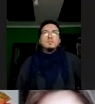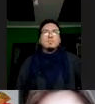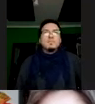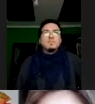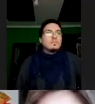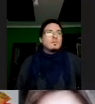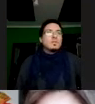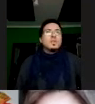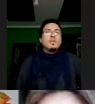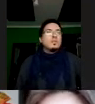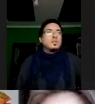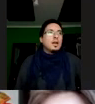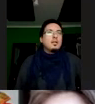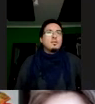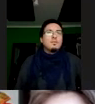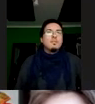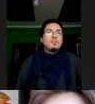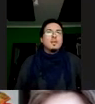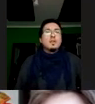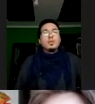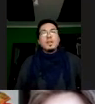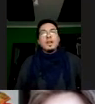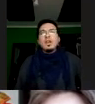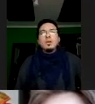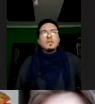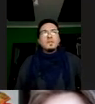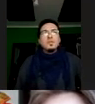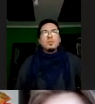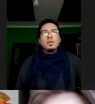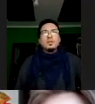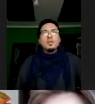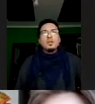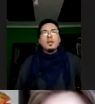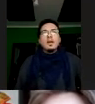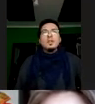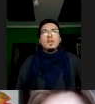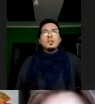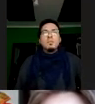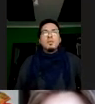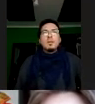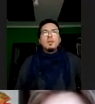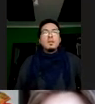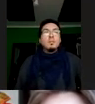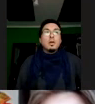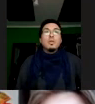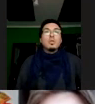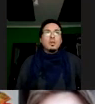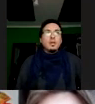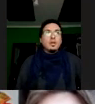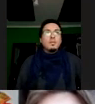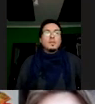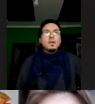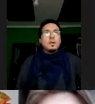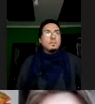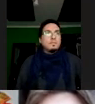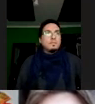elevación, la vista frontal, elevación lateral, es como el más sencillo de poder entender, a diferencia del plano de planta y el plano de corte, que es el